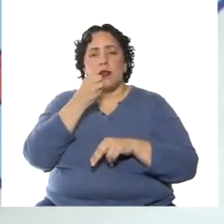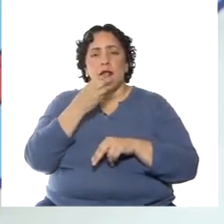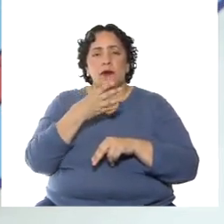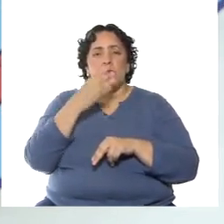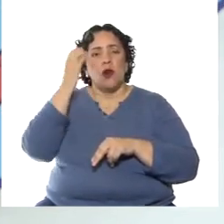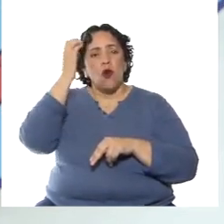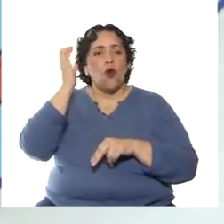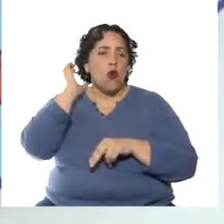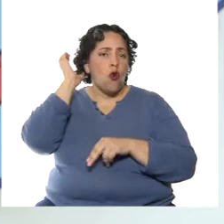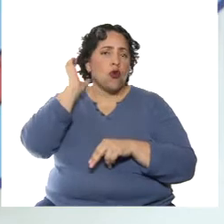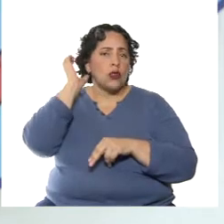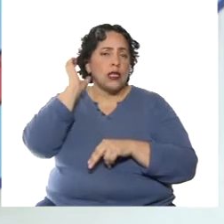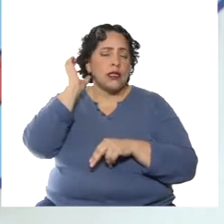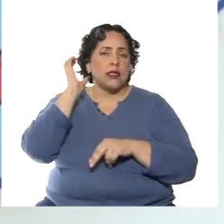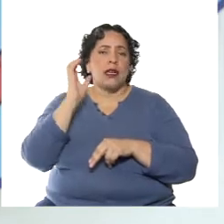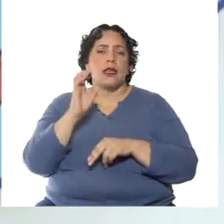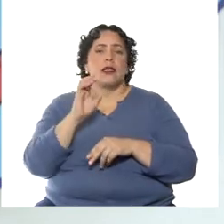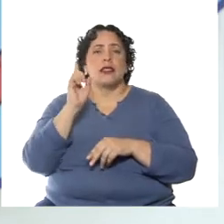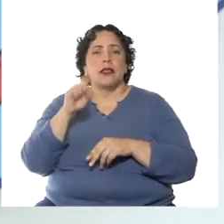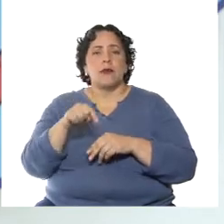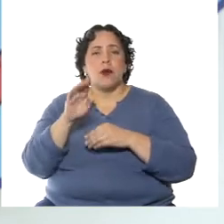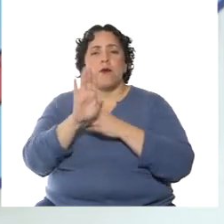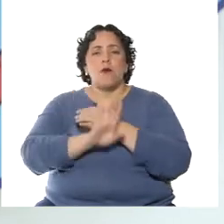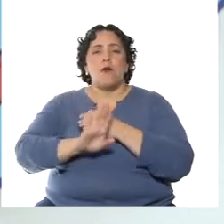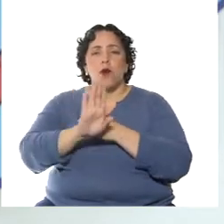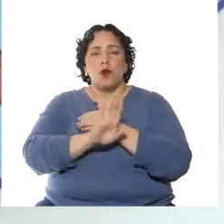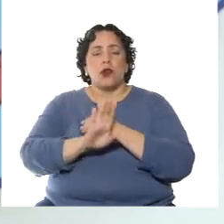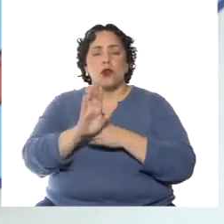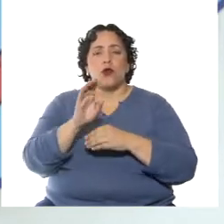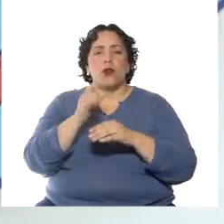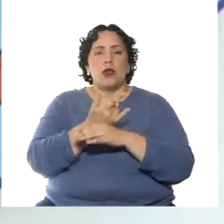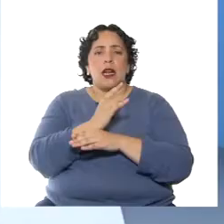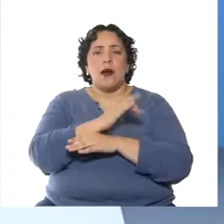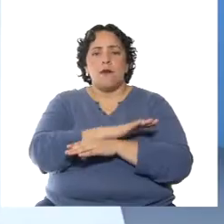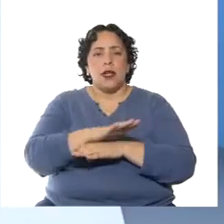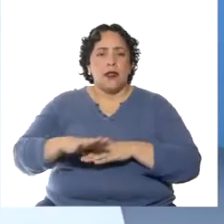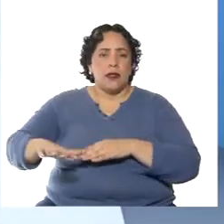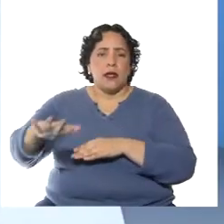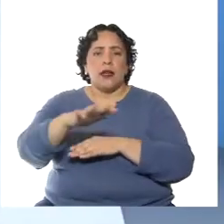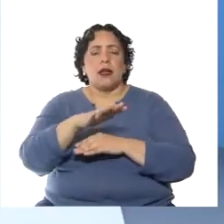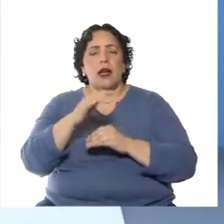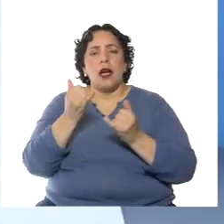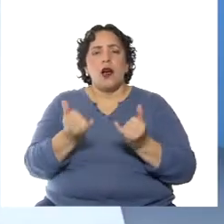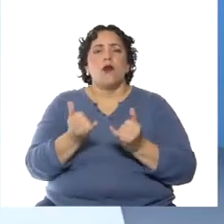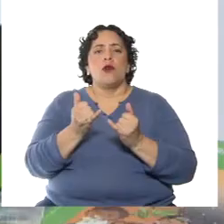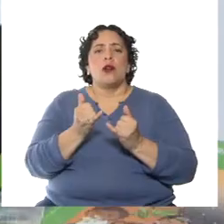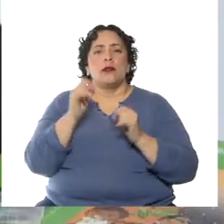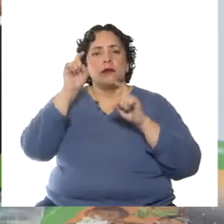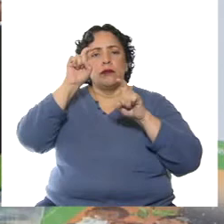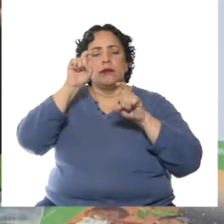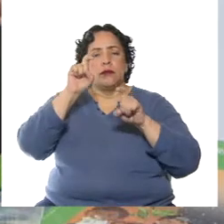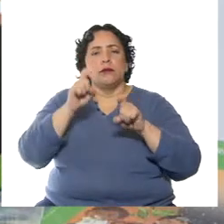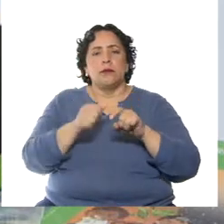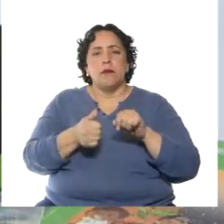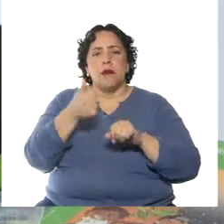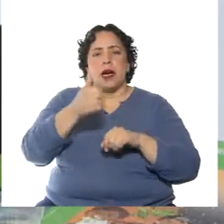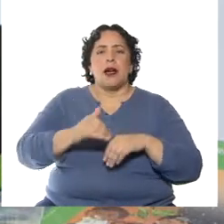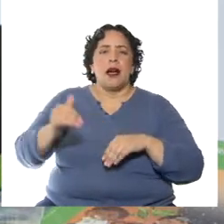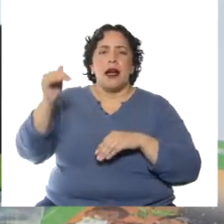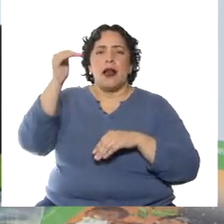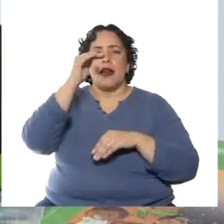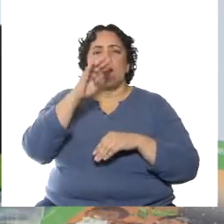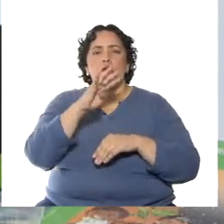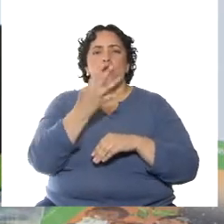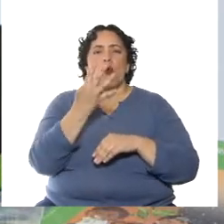con conciencia y, por supuesto, protectores de del ambiente. Muy bien, ahora vamos con las orientaciones para los más grandecitos, que son